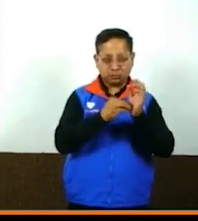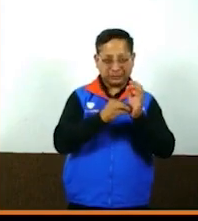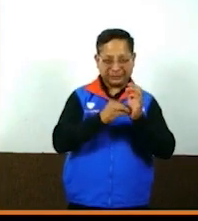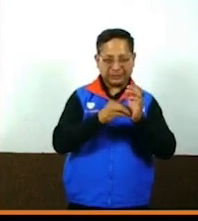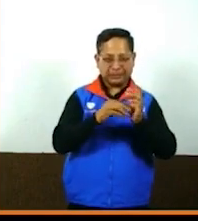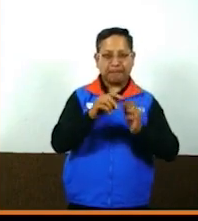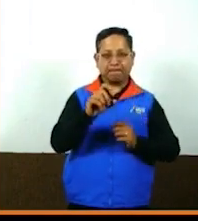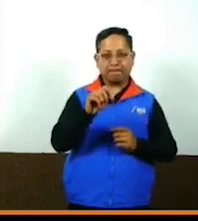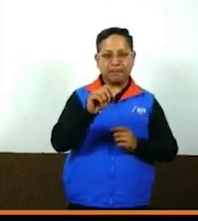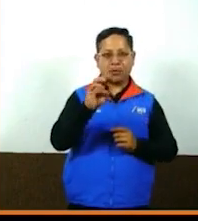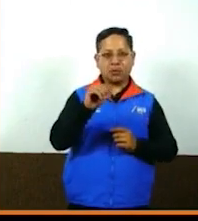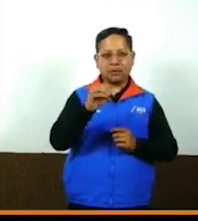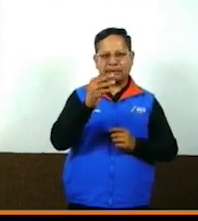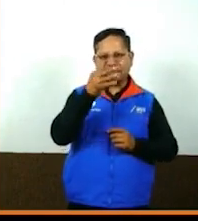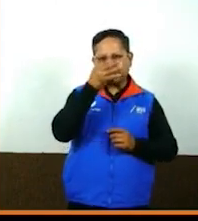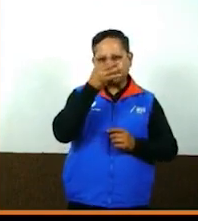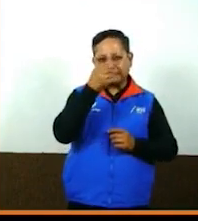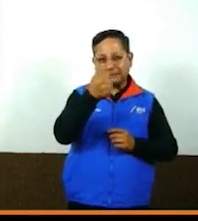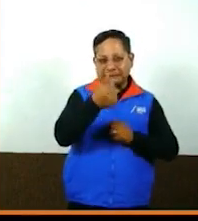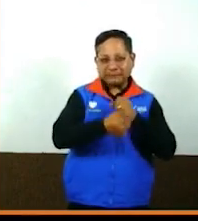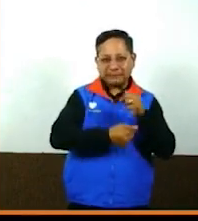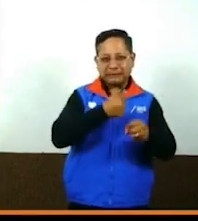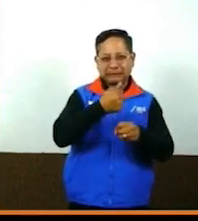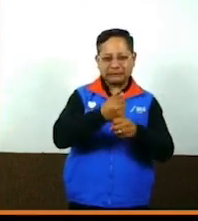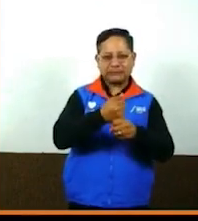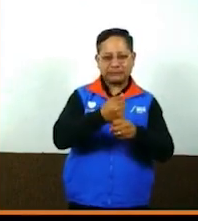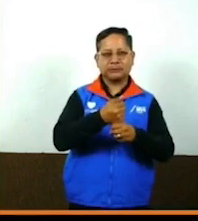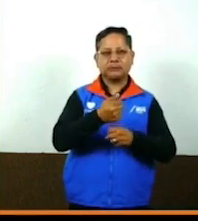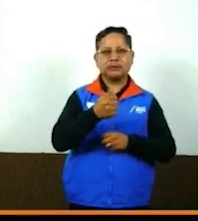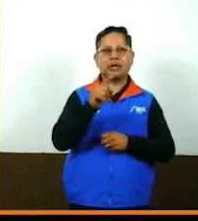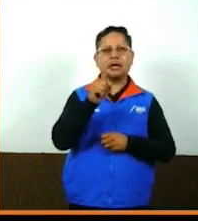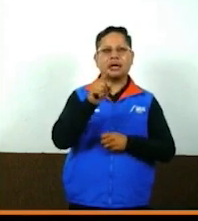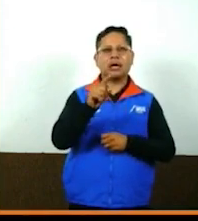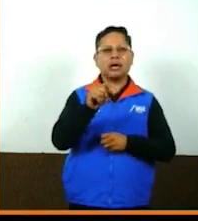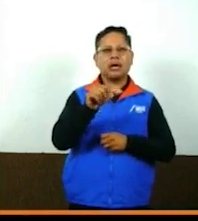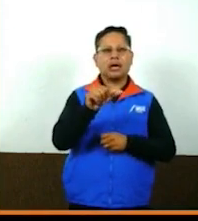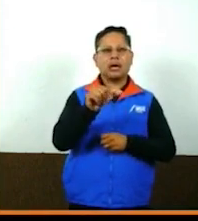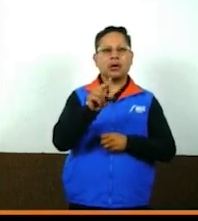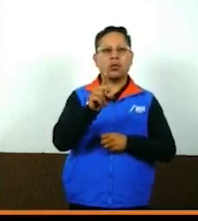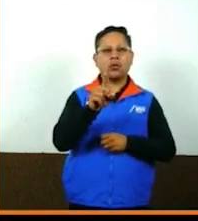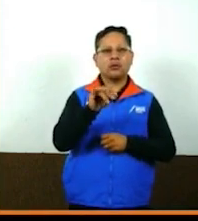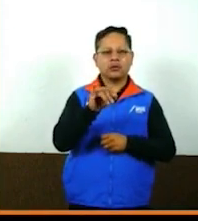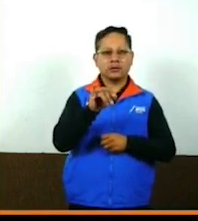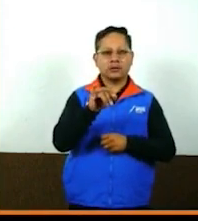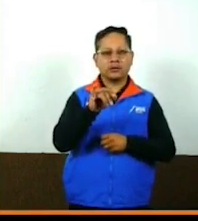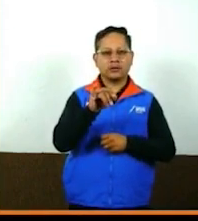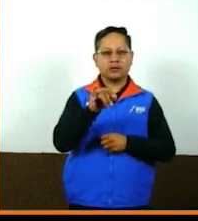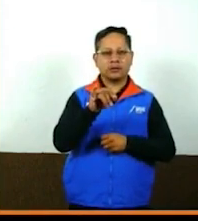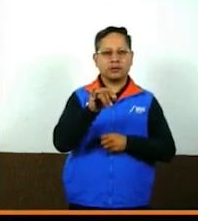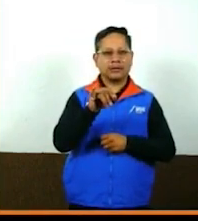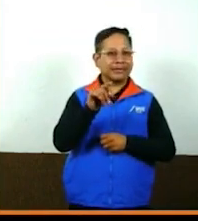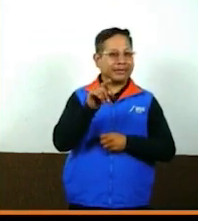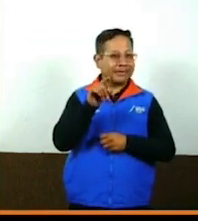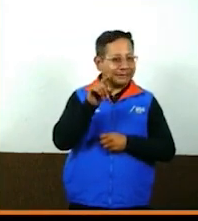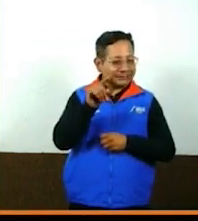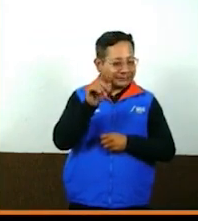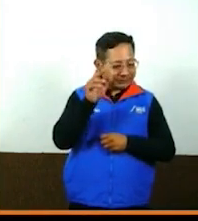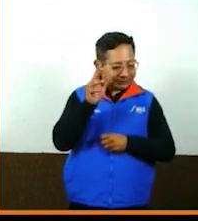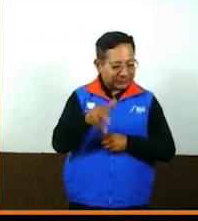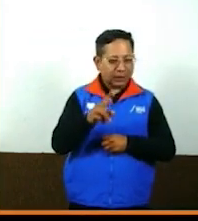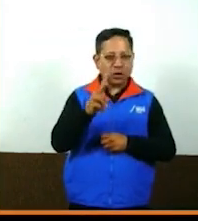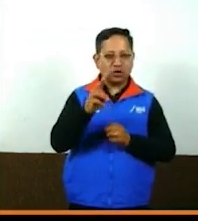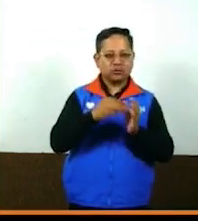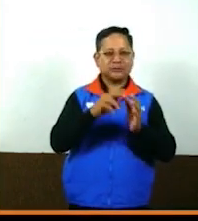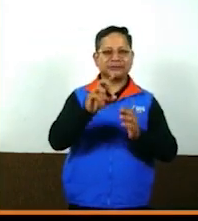quedan 6 años, ¿no?, por lo menos va a haber un auto eléctrico que se esté produciendo. Y para